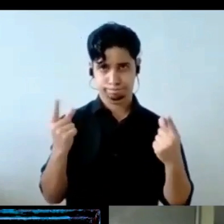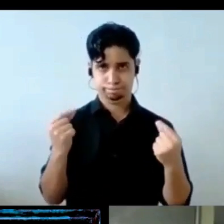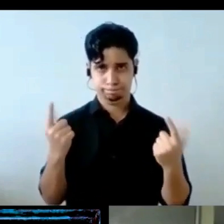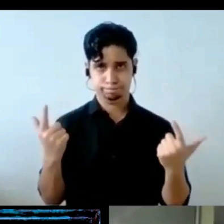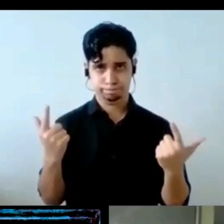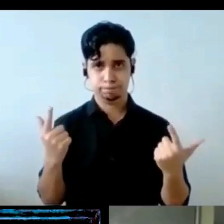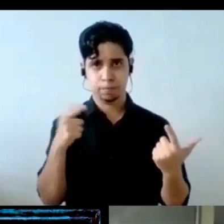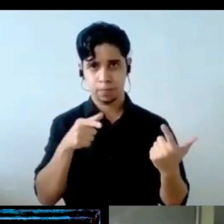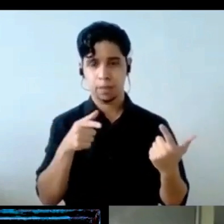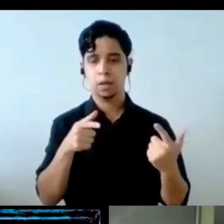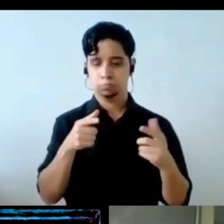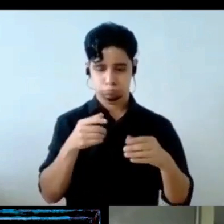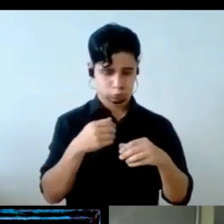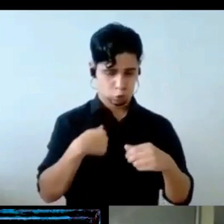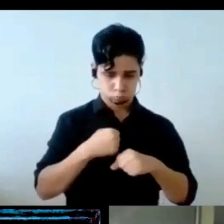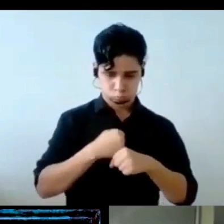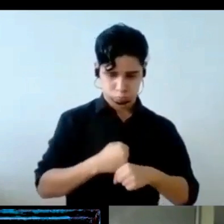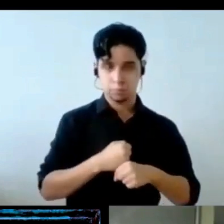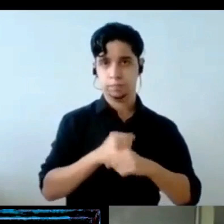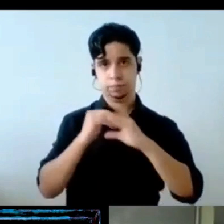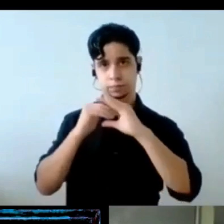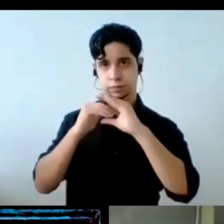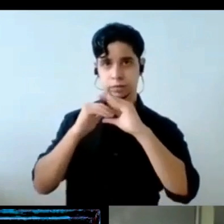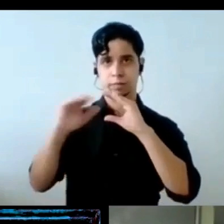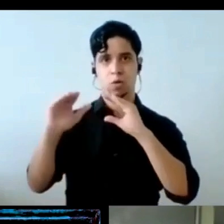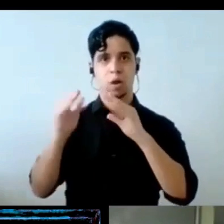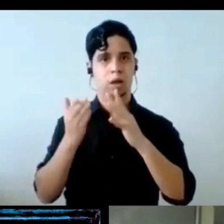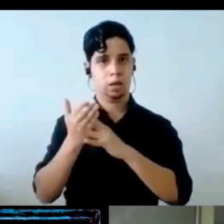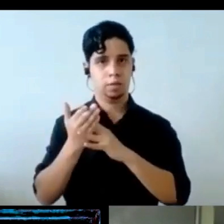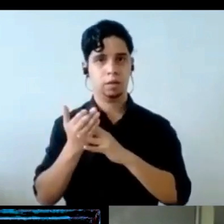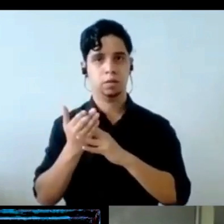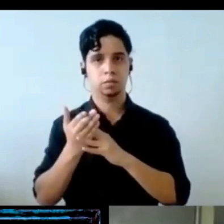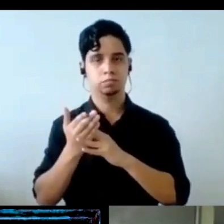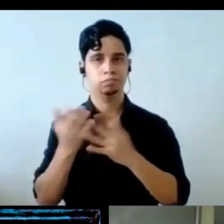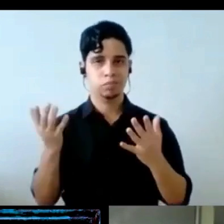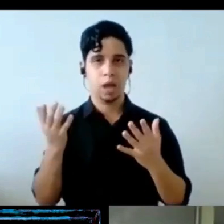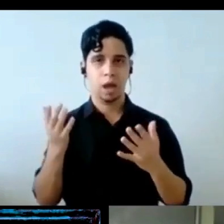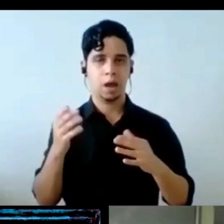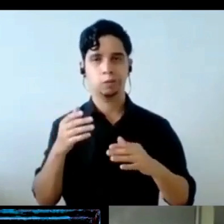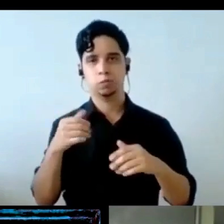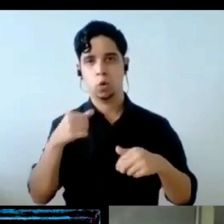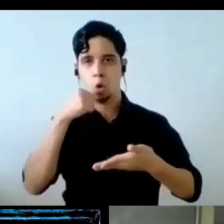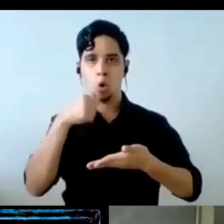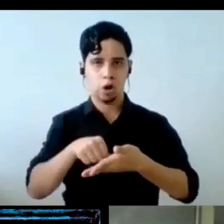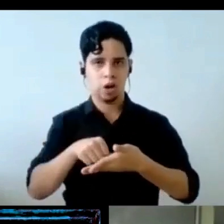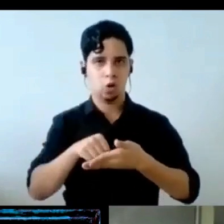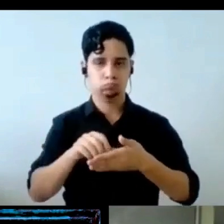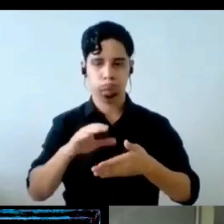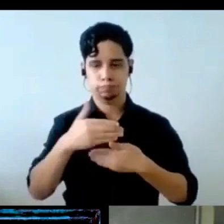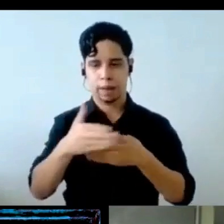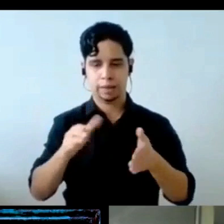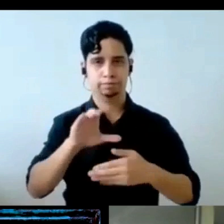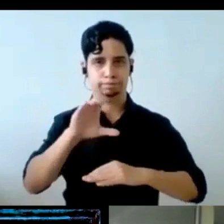entonces el envío, que es lo que se está trabajando ahora, a través de correo regular. Uh-huh. Y pues obviamente,